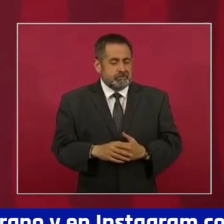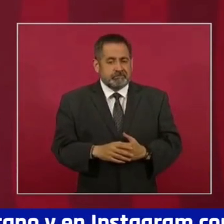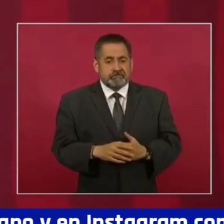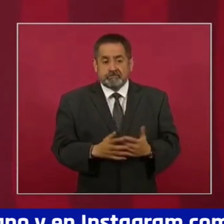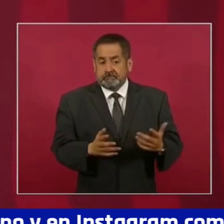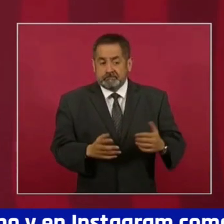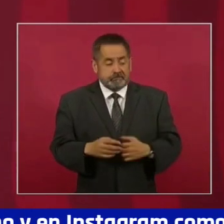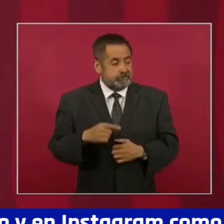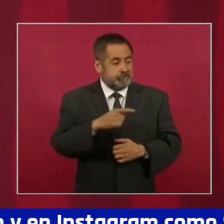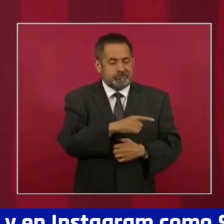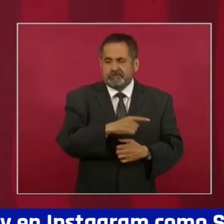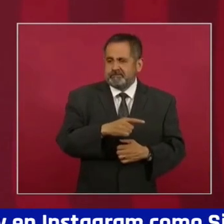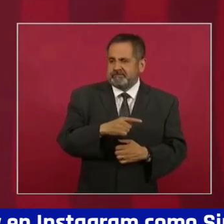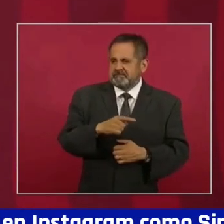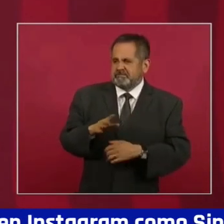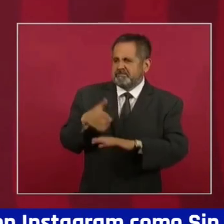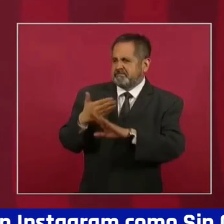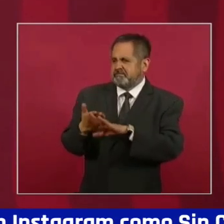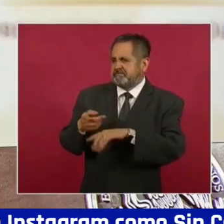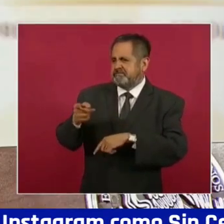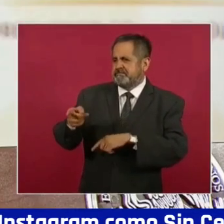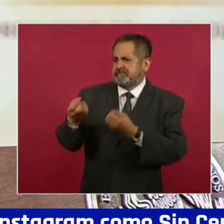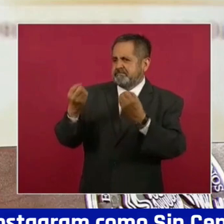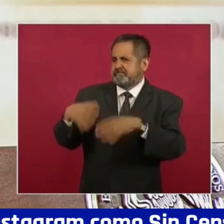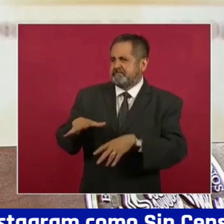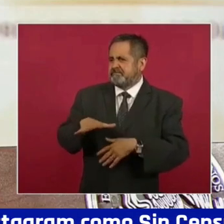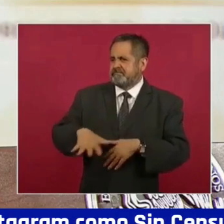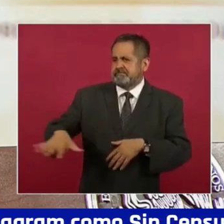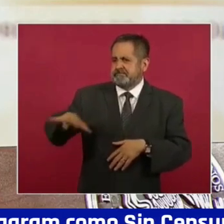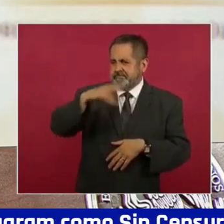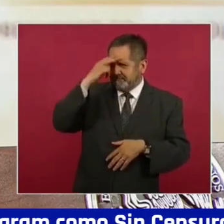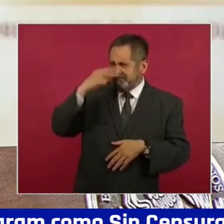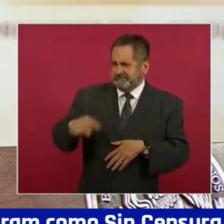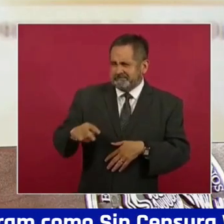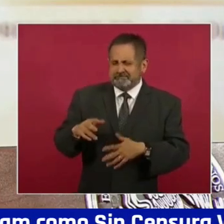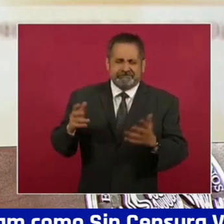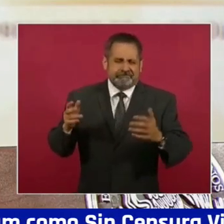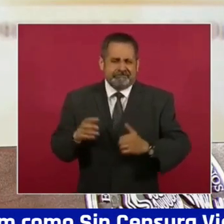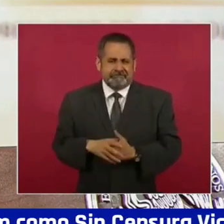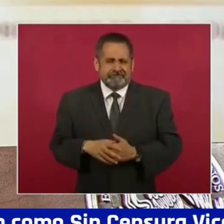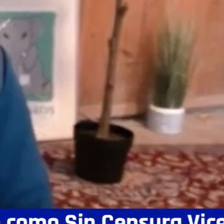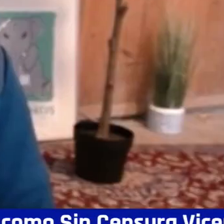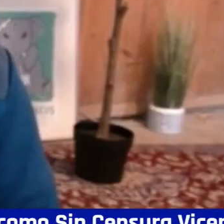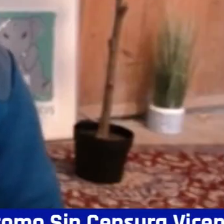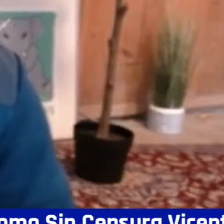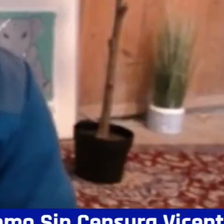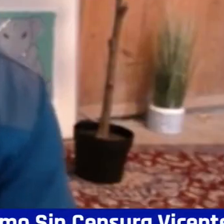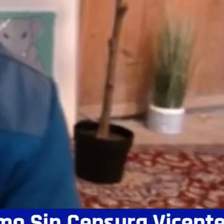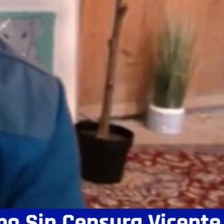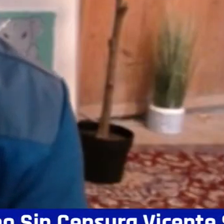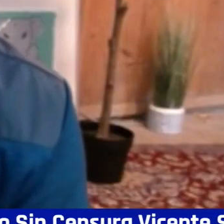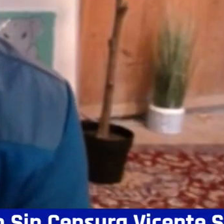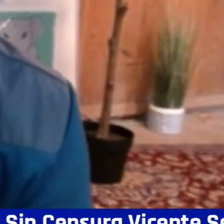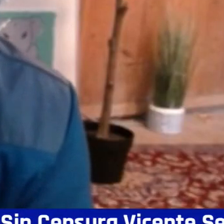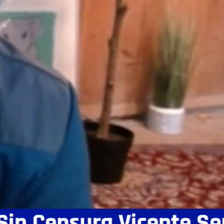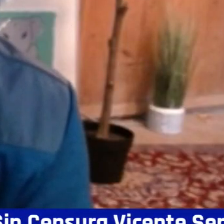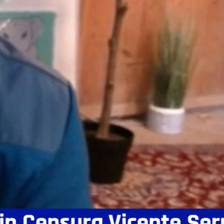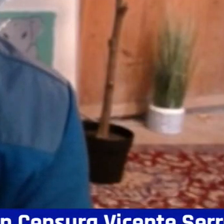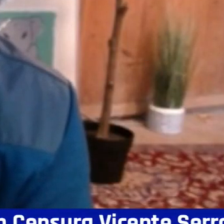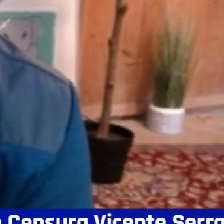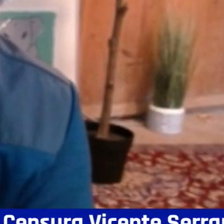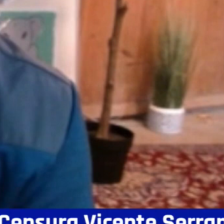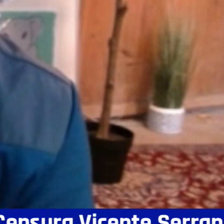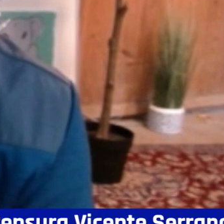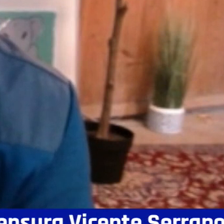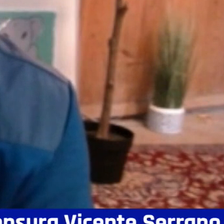piensa así y da una revelación extremadamente fuerte. Porque cuando se estaba negociando el tratado, el nuevo acuerdo comercial entre México,